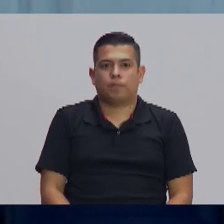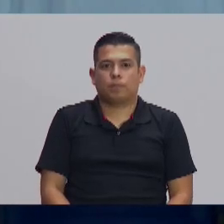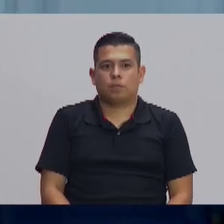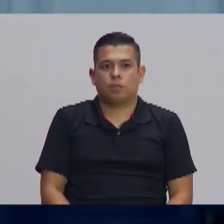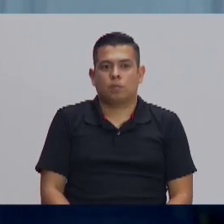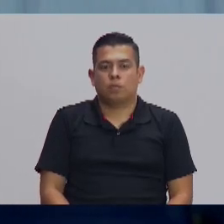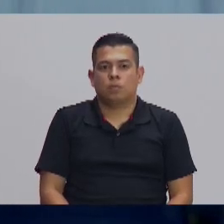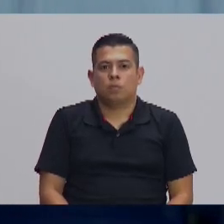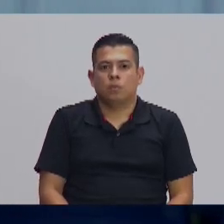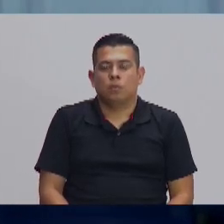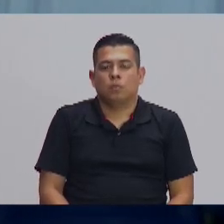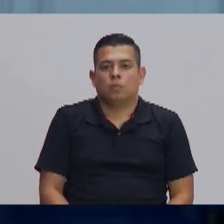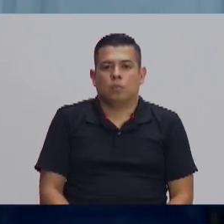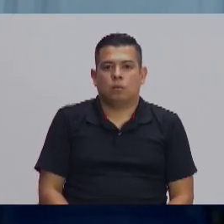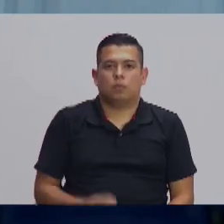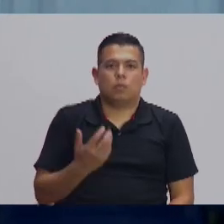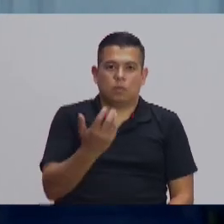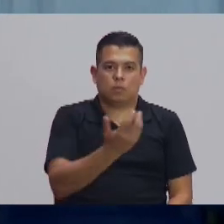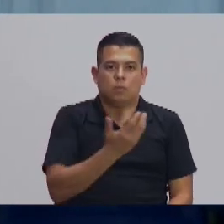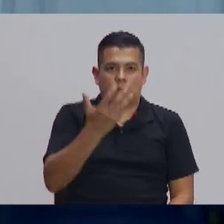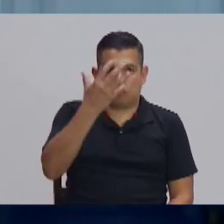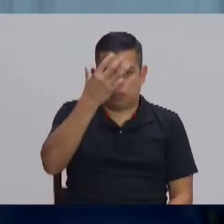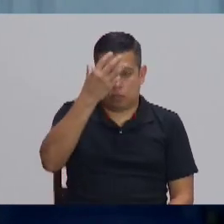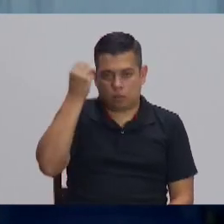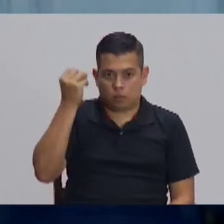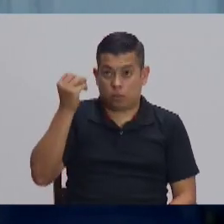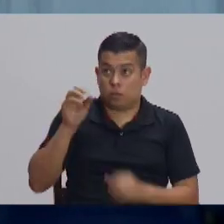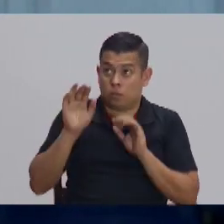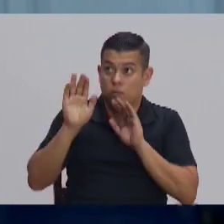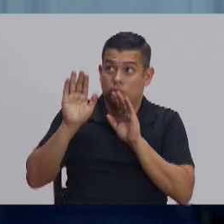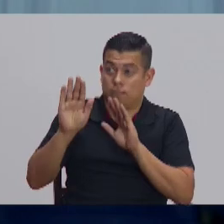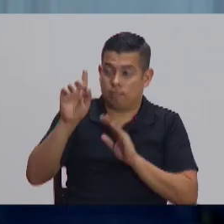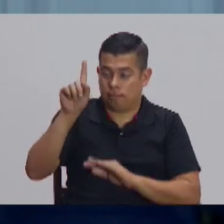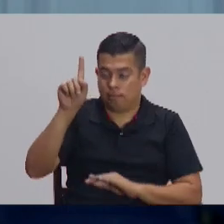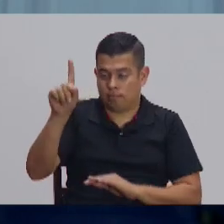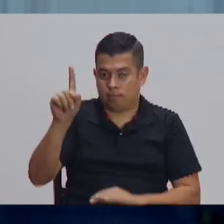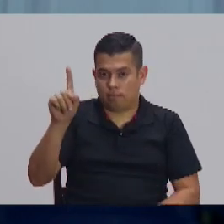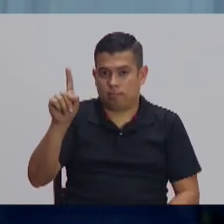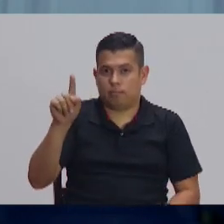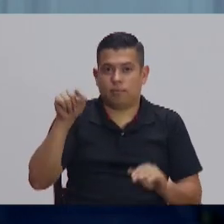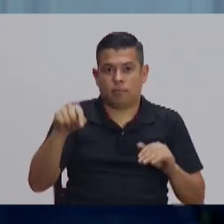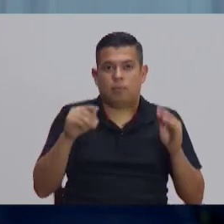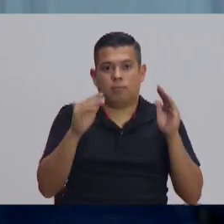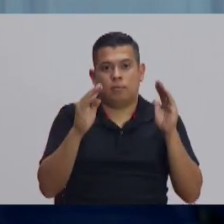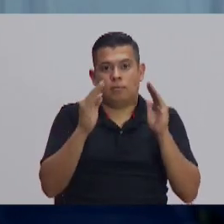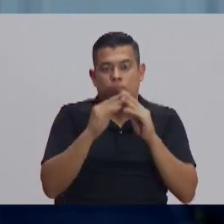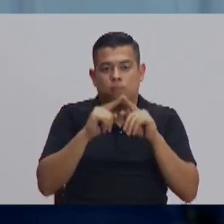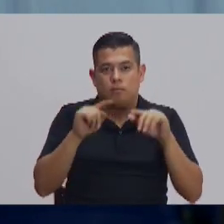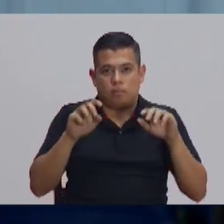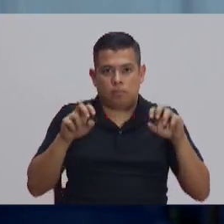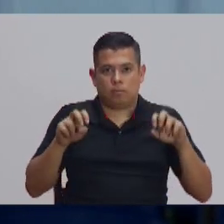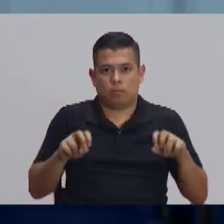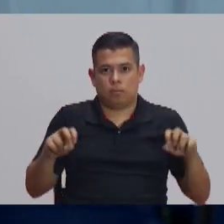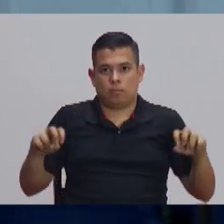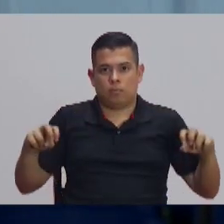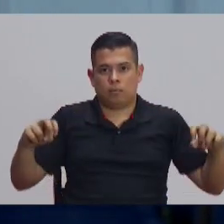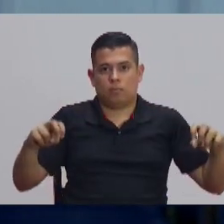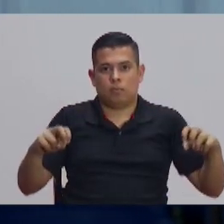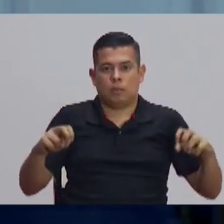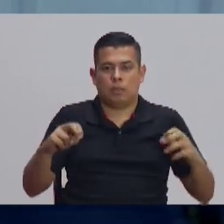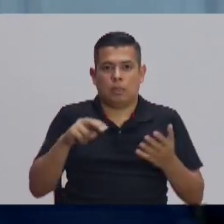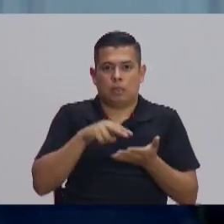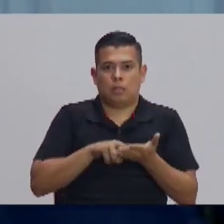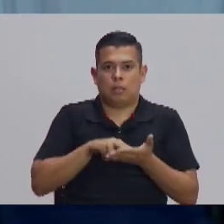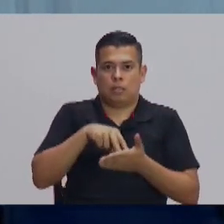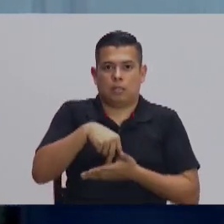se nos ha olvidado mostrar reverencia y adoración dentro de la casa de dios y eso es con las personas que